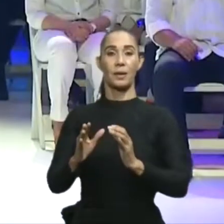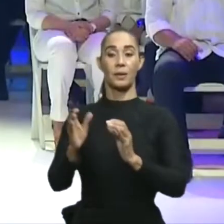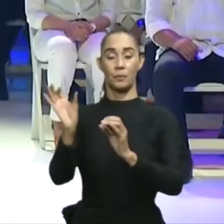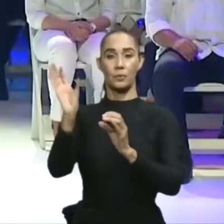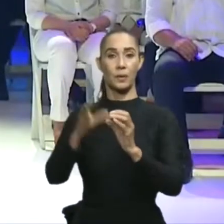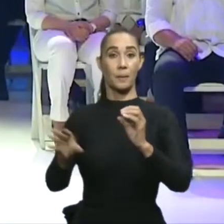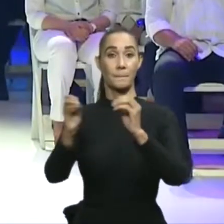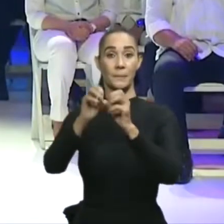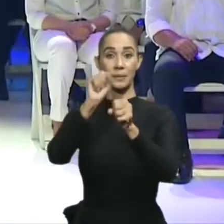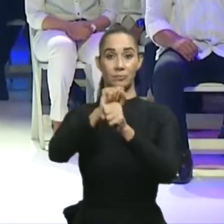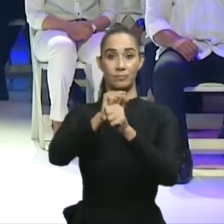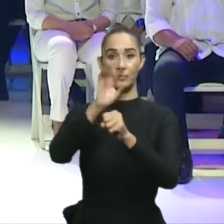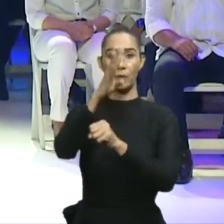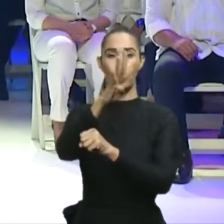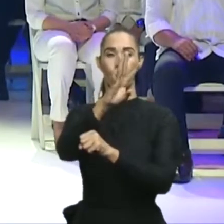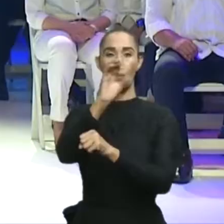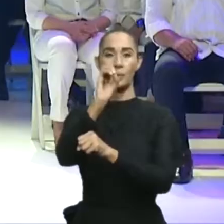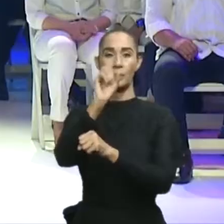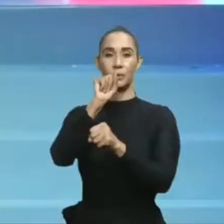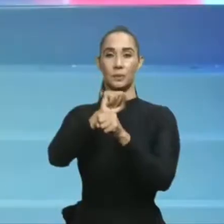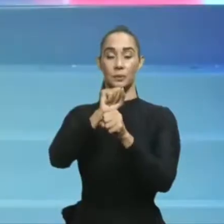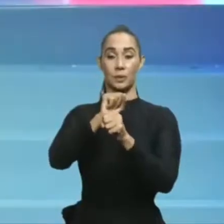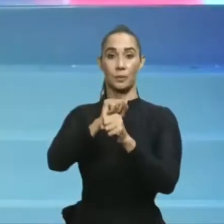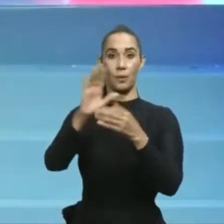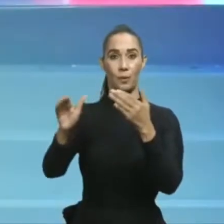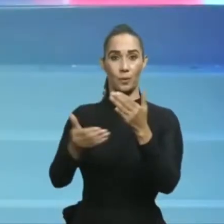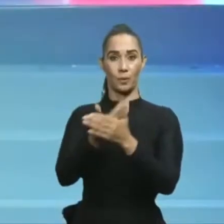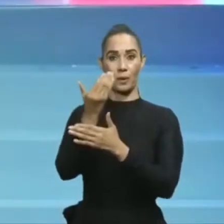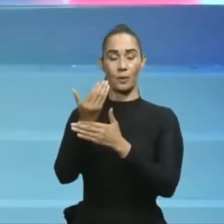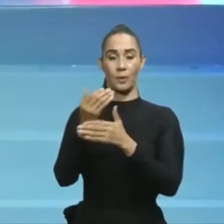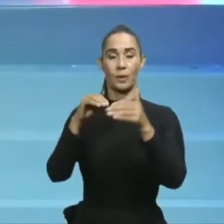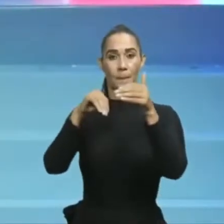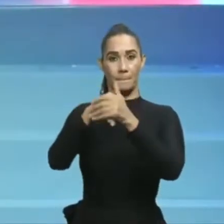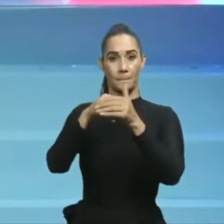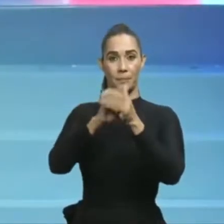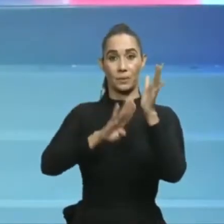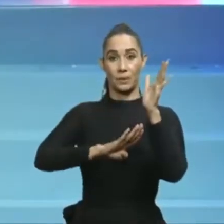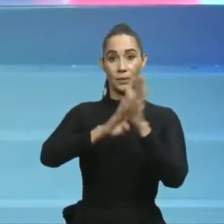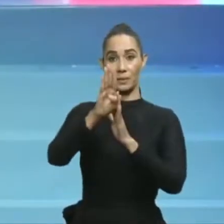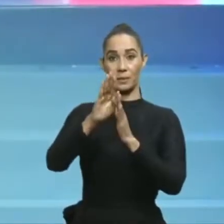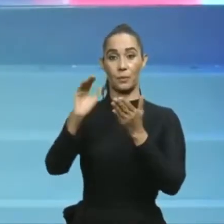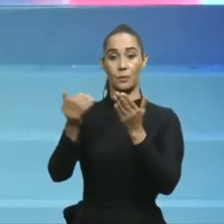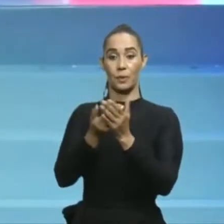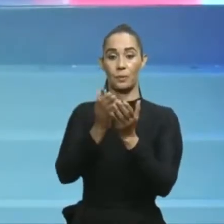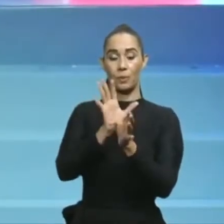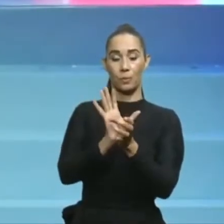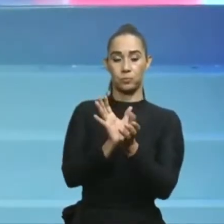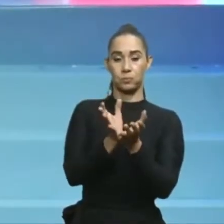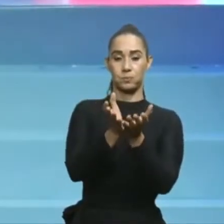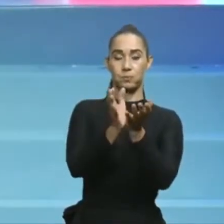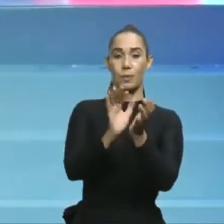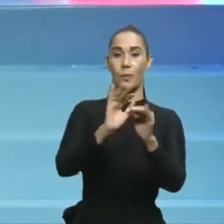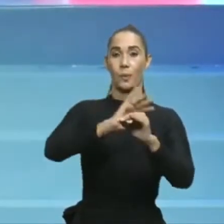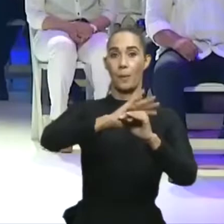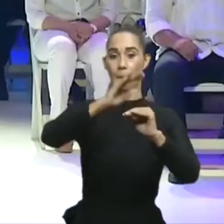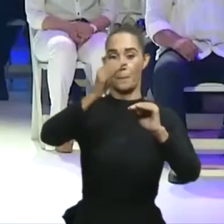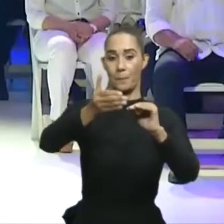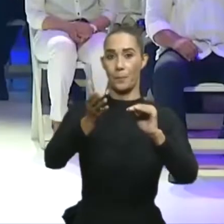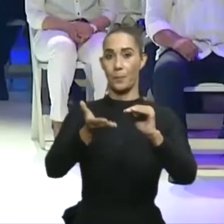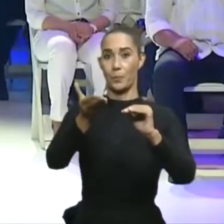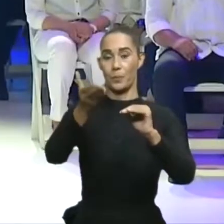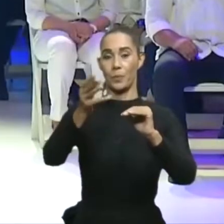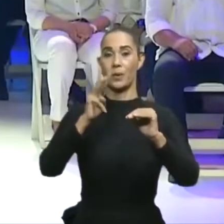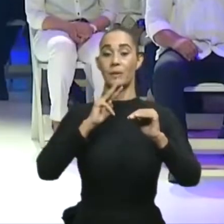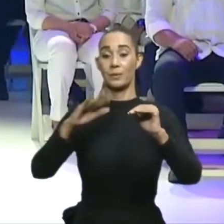y está en licitación por el banco interamericano de desarrollo el nuevo muelle de menor tamaño pero con el